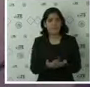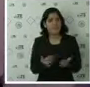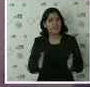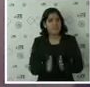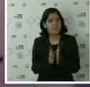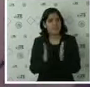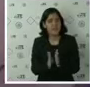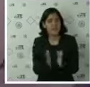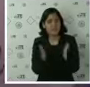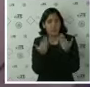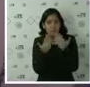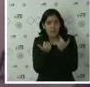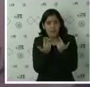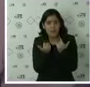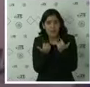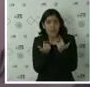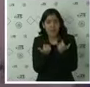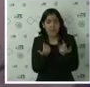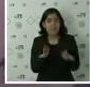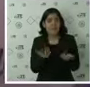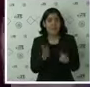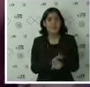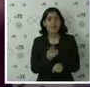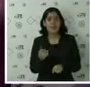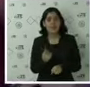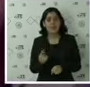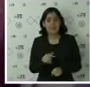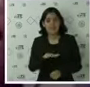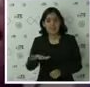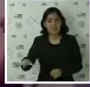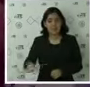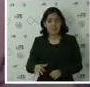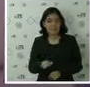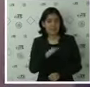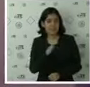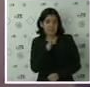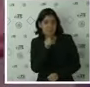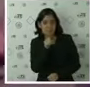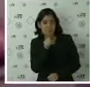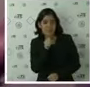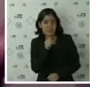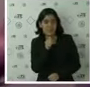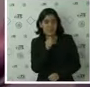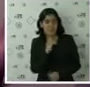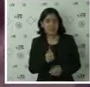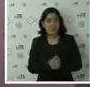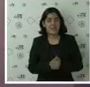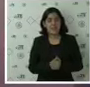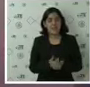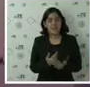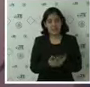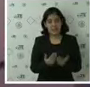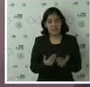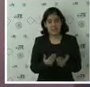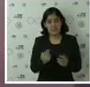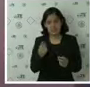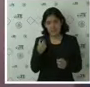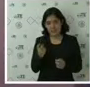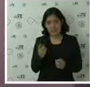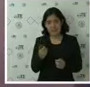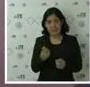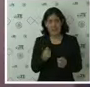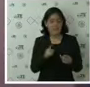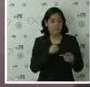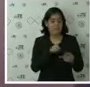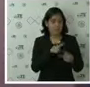la ciudadanía si no todas las personas tienen la oportunidad de hacerlo? Eso, pues, comparte en ese punto. Y el